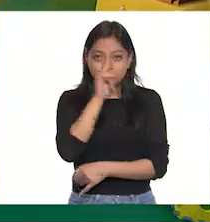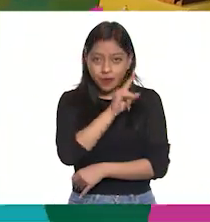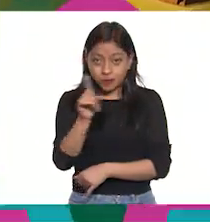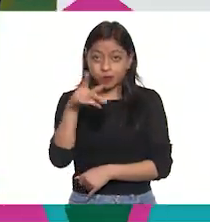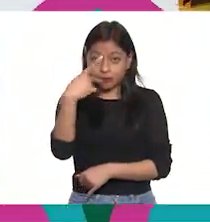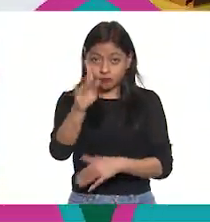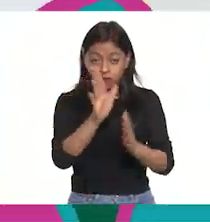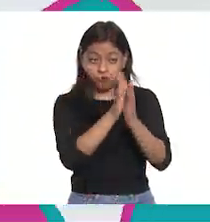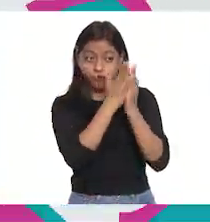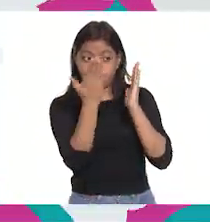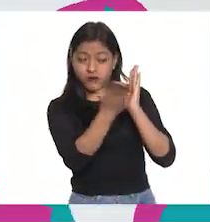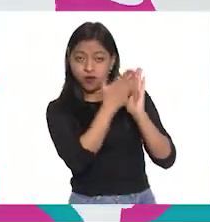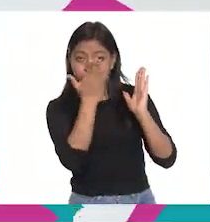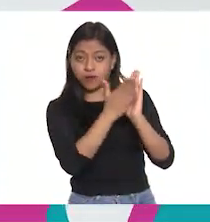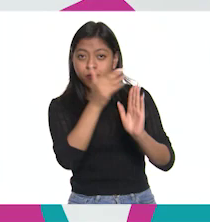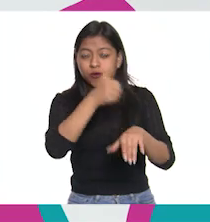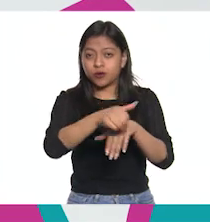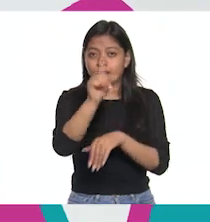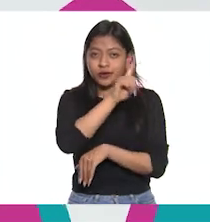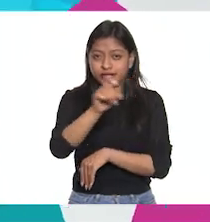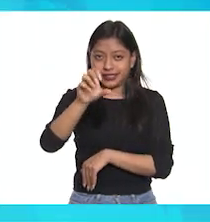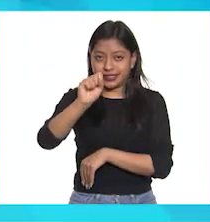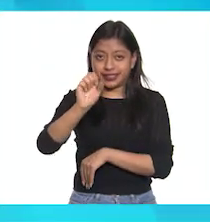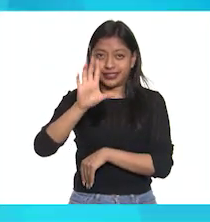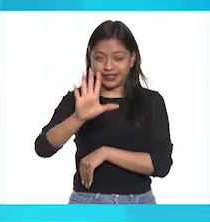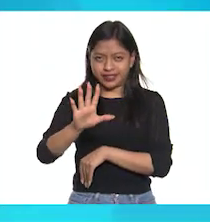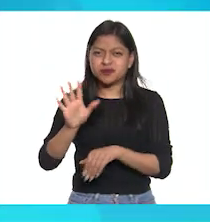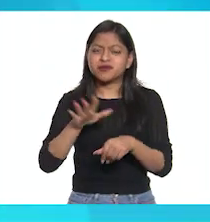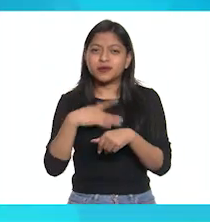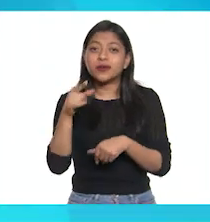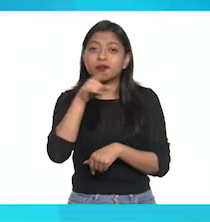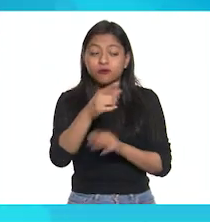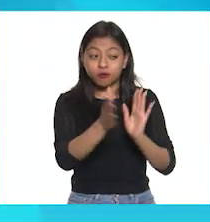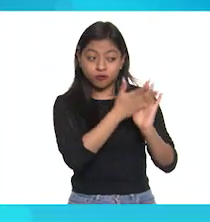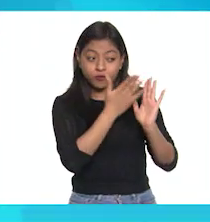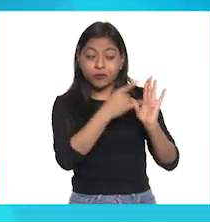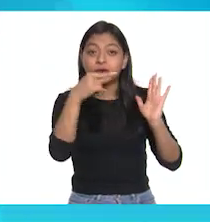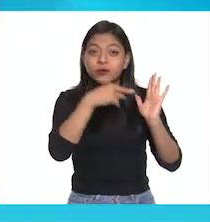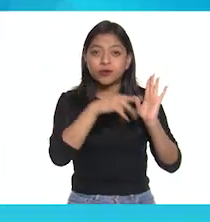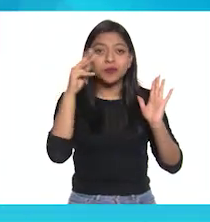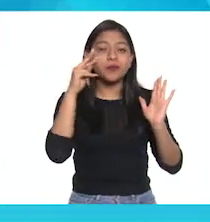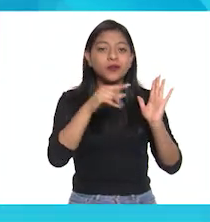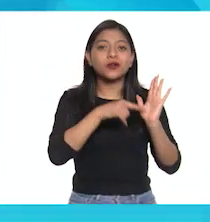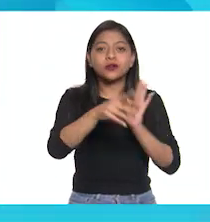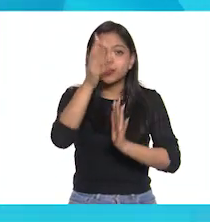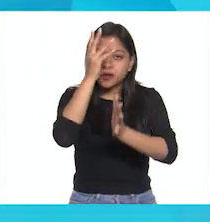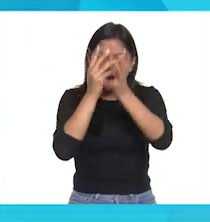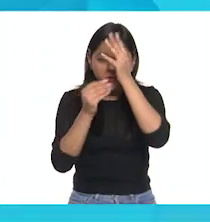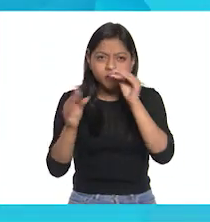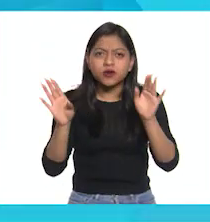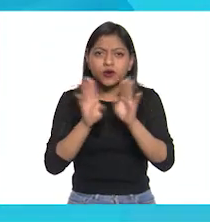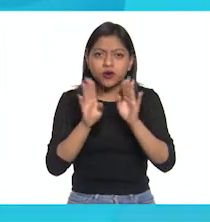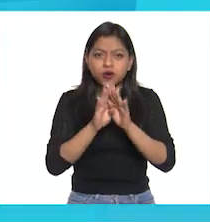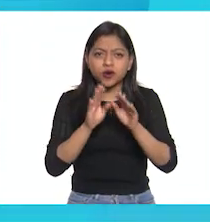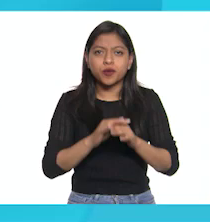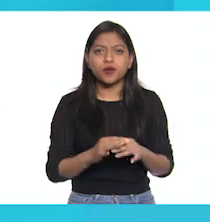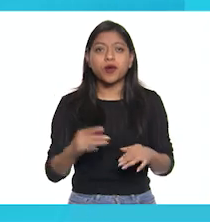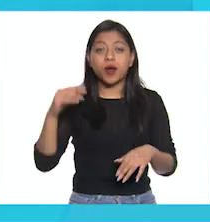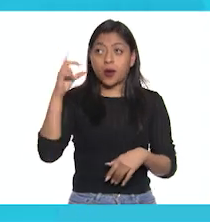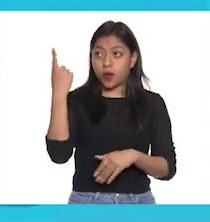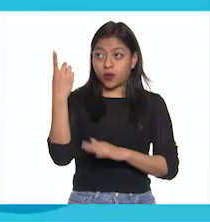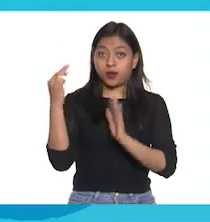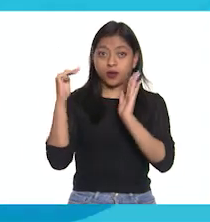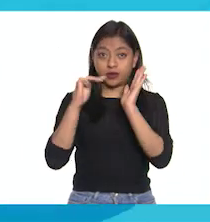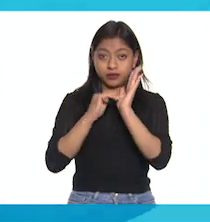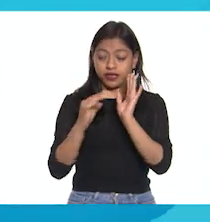su libro en la página número 175, porque también van a aprender a encontrar complementos a 1000 para números